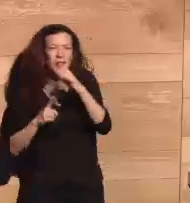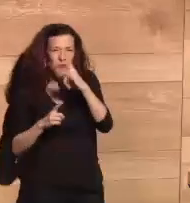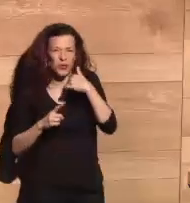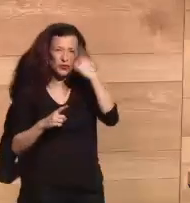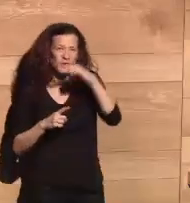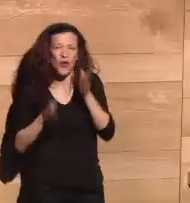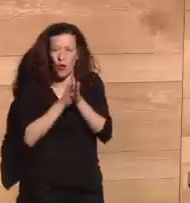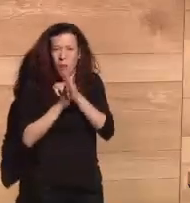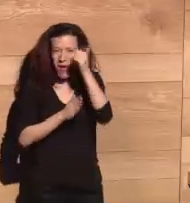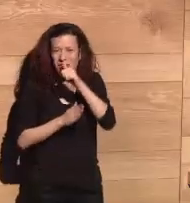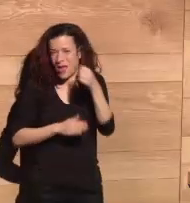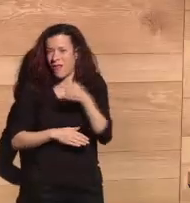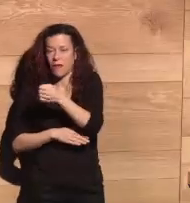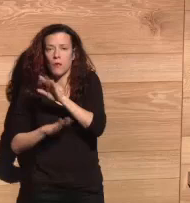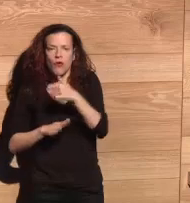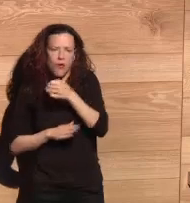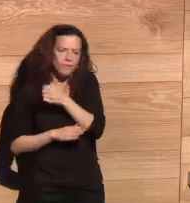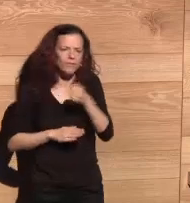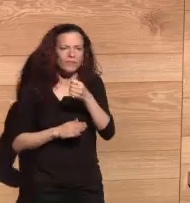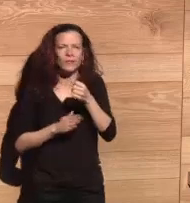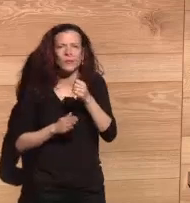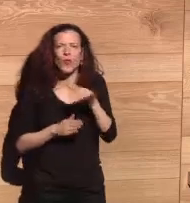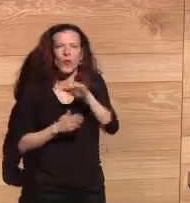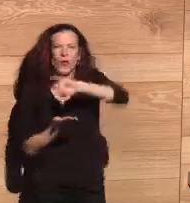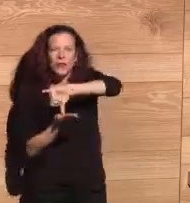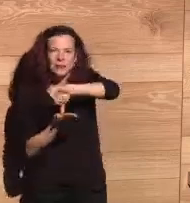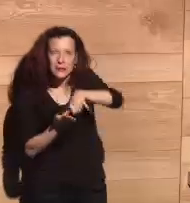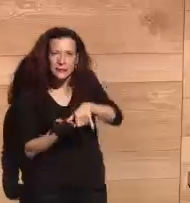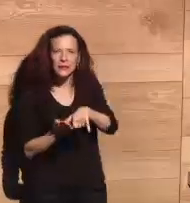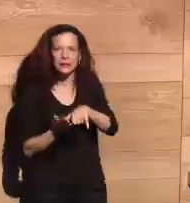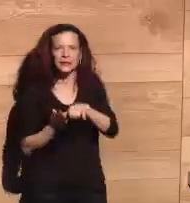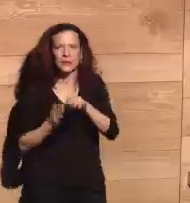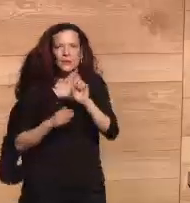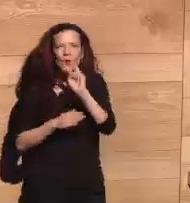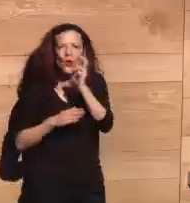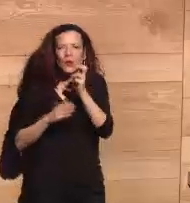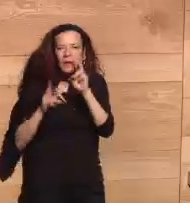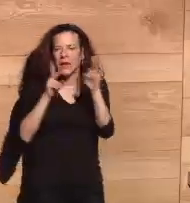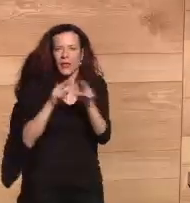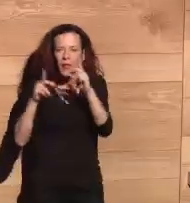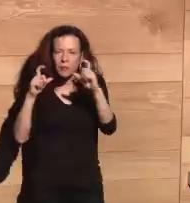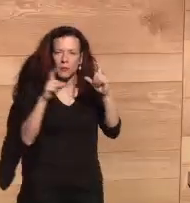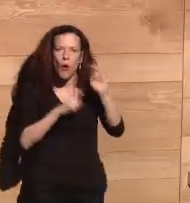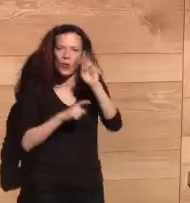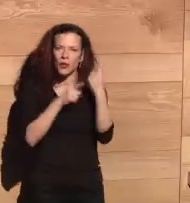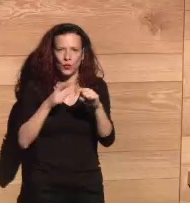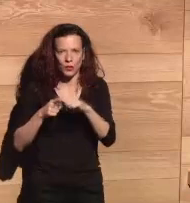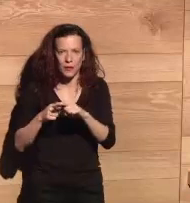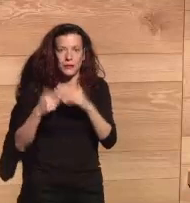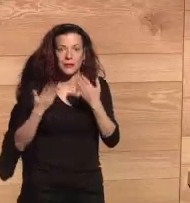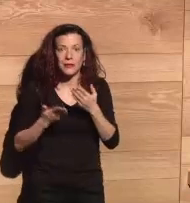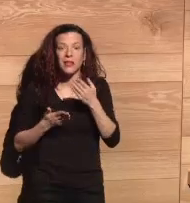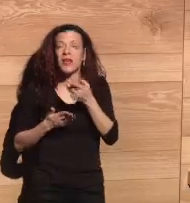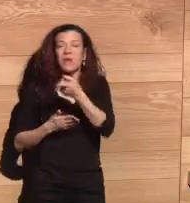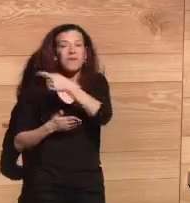Yo iba a la periferia y hacer la torcida y hacer otras escenas, otras cosas que a ellos no